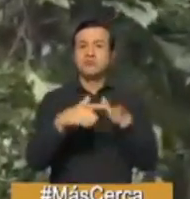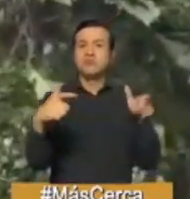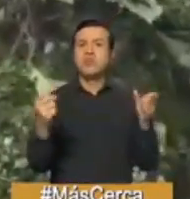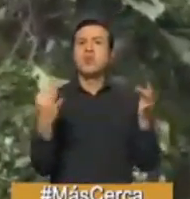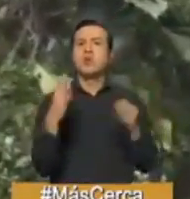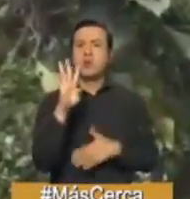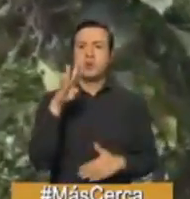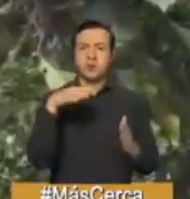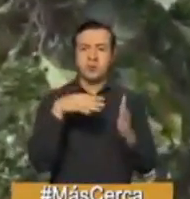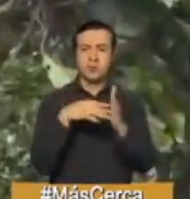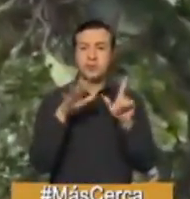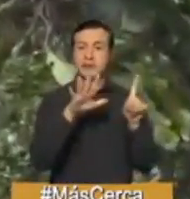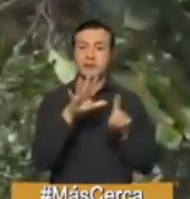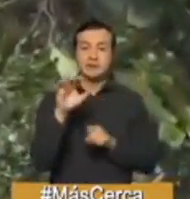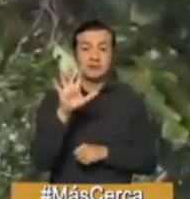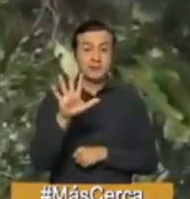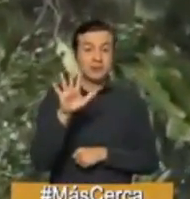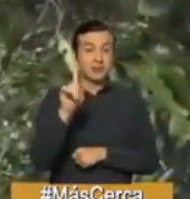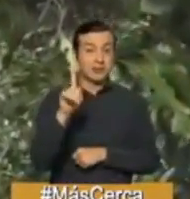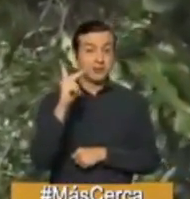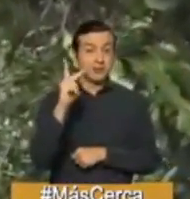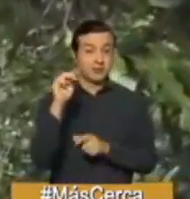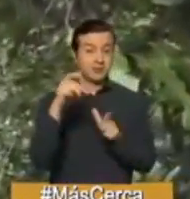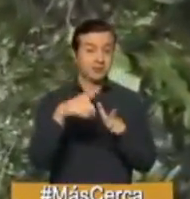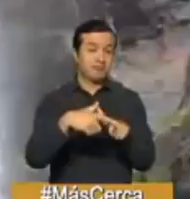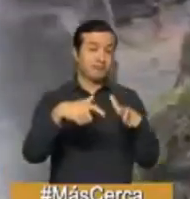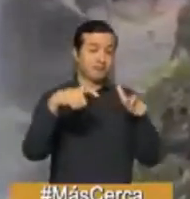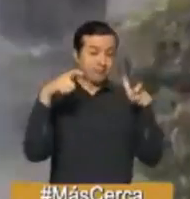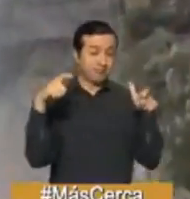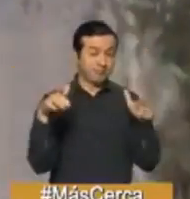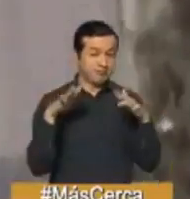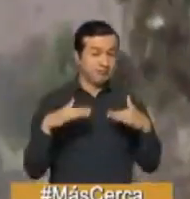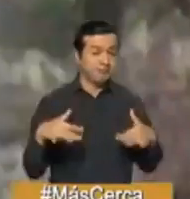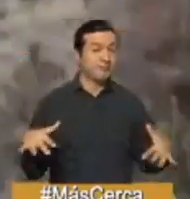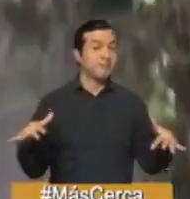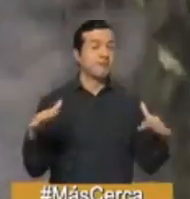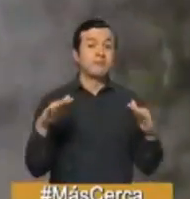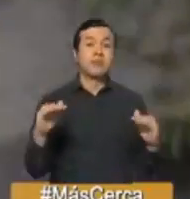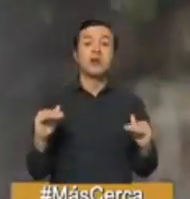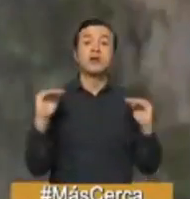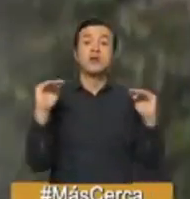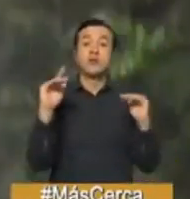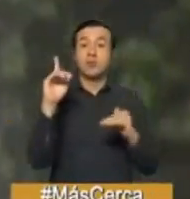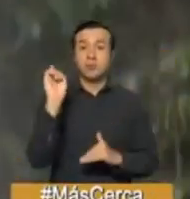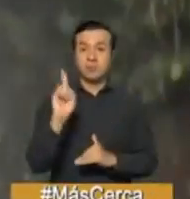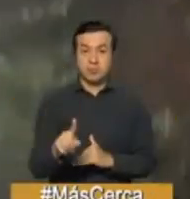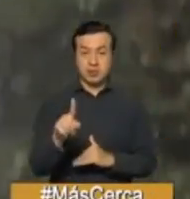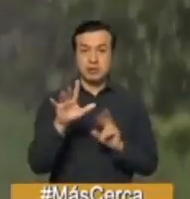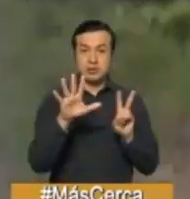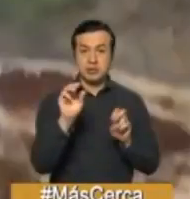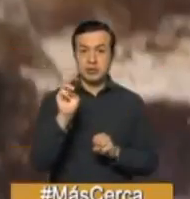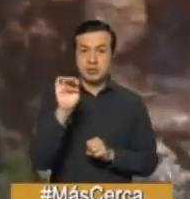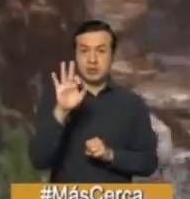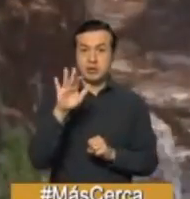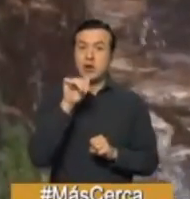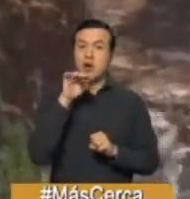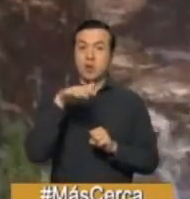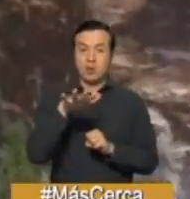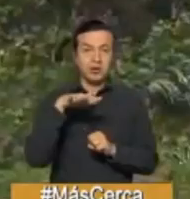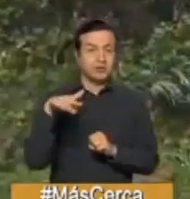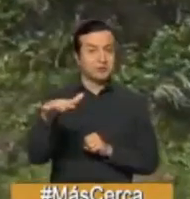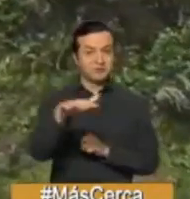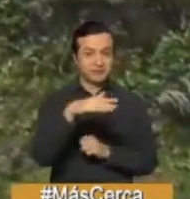de 4.651 kilómetros cuadrados y una altitud de 1.070 metros sobre el nivel del